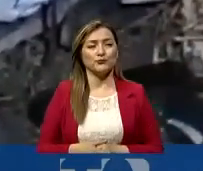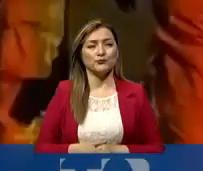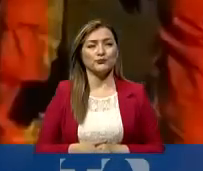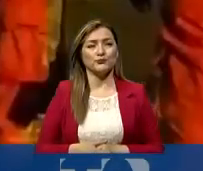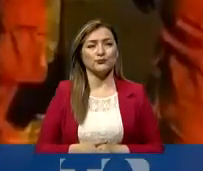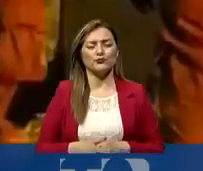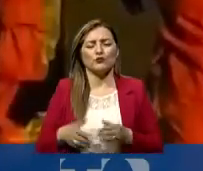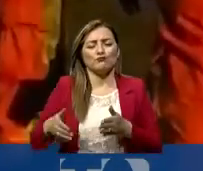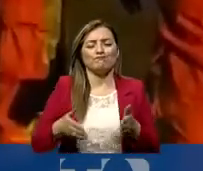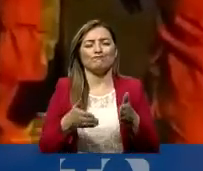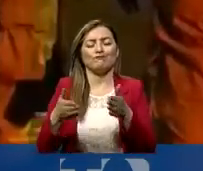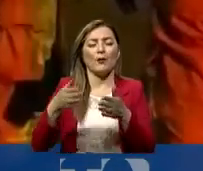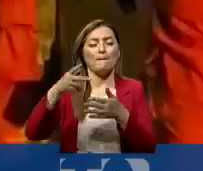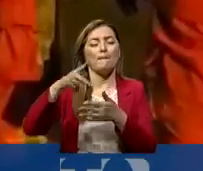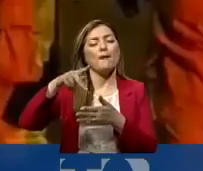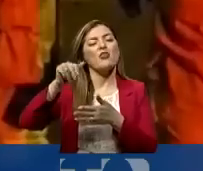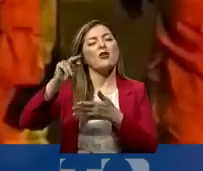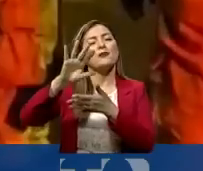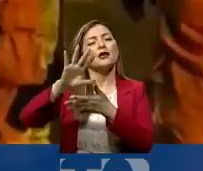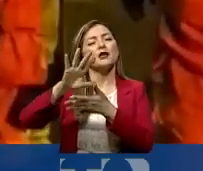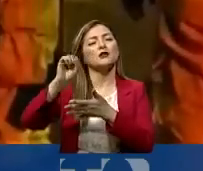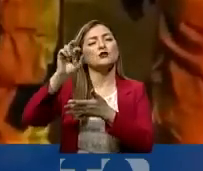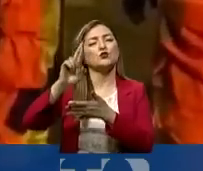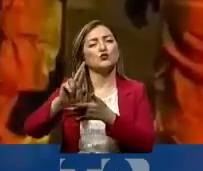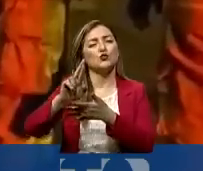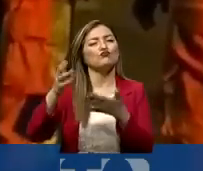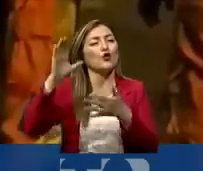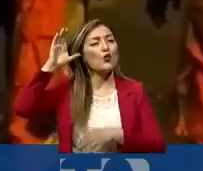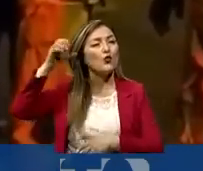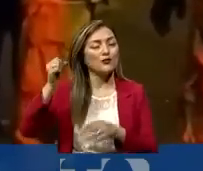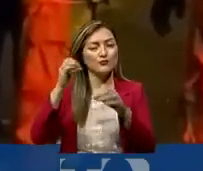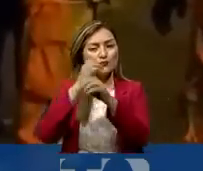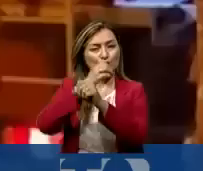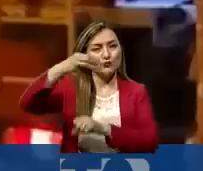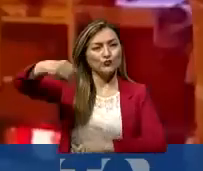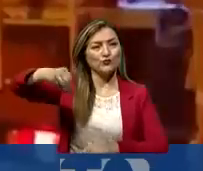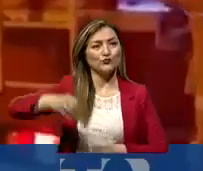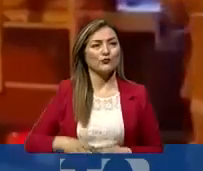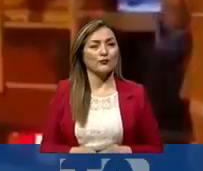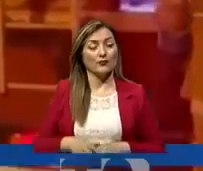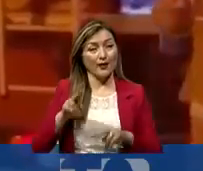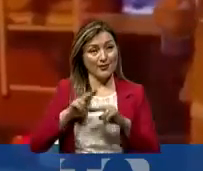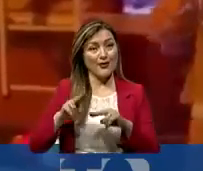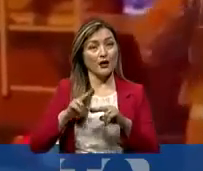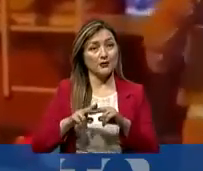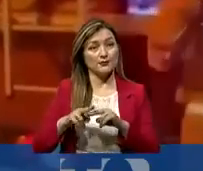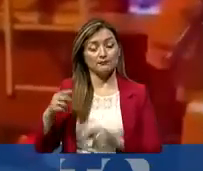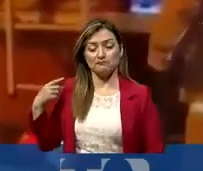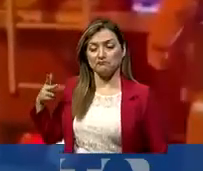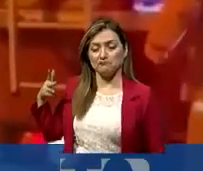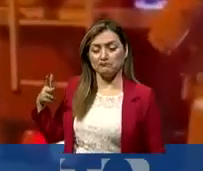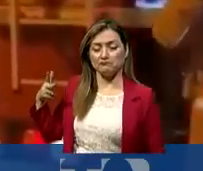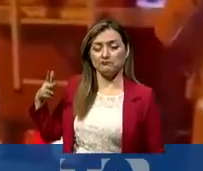ocurrió en la Panamericana Sur a la altura de Xucay, en Cuenca, la noche de este miércoles. El taxi venía de lo que era el sentido Santa Isabel hacia